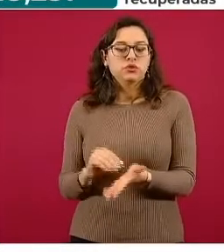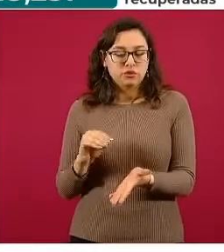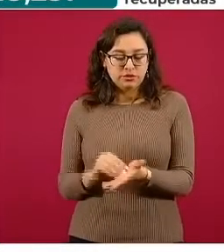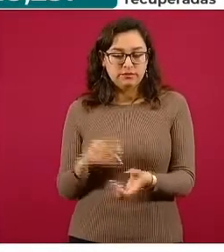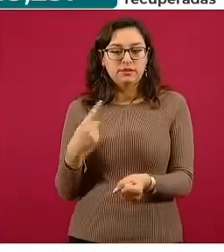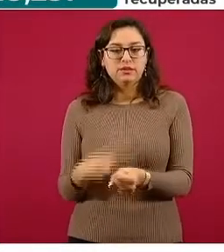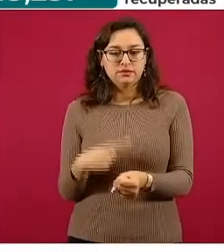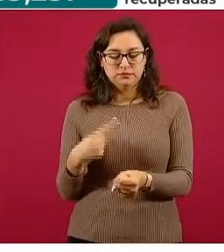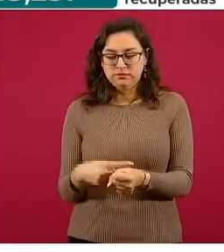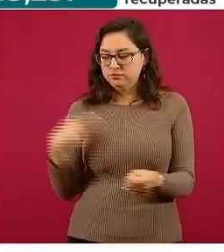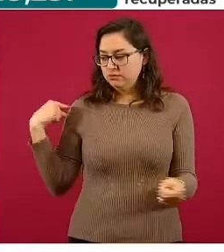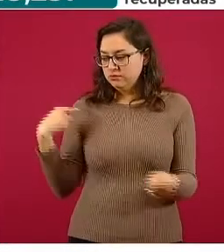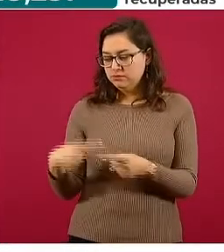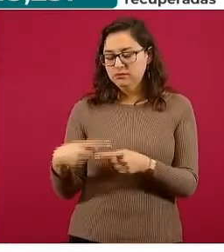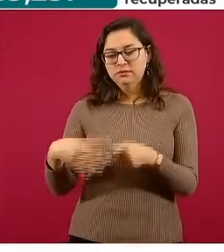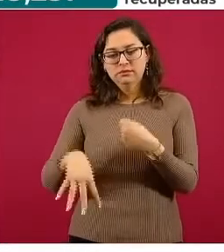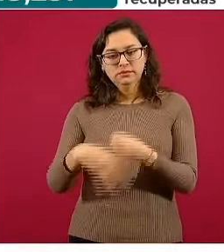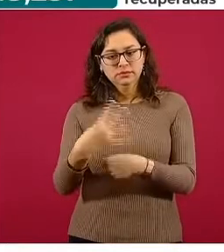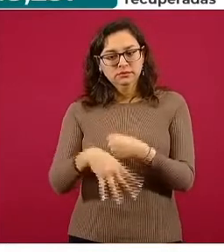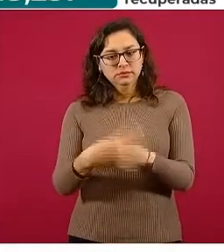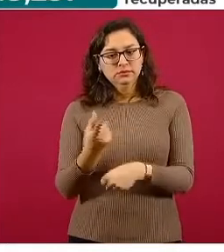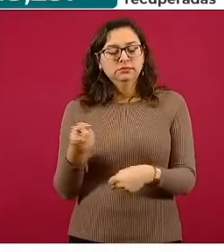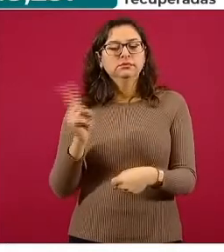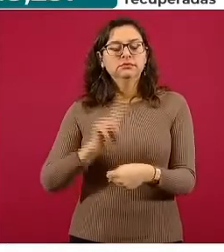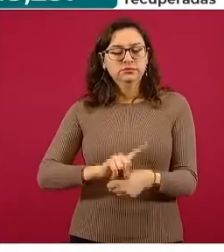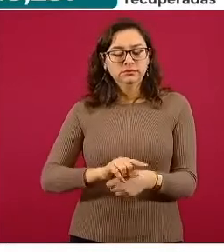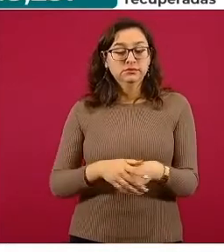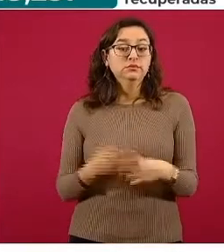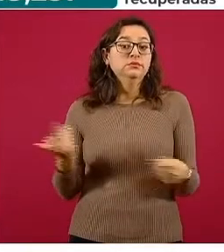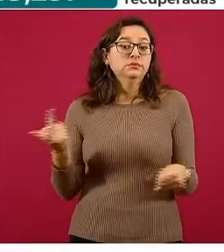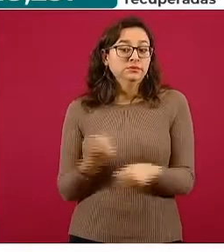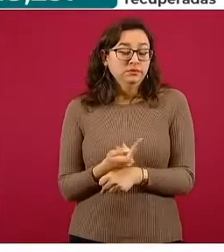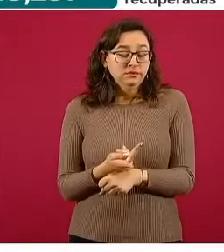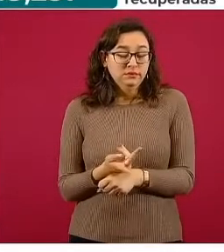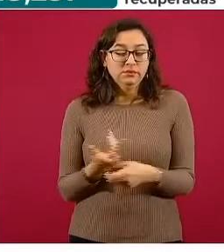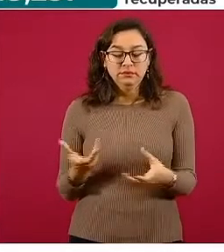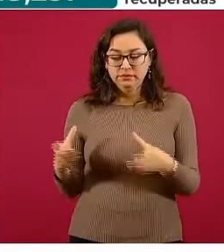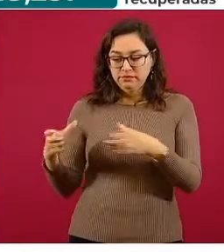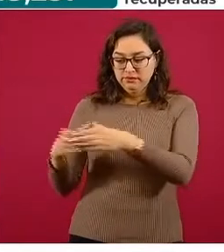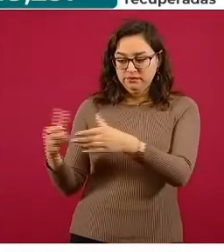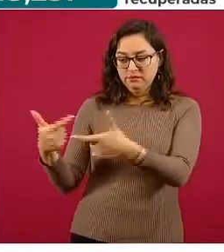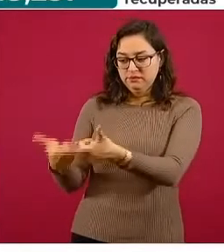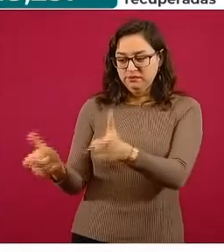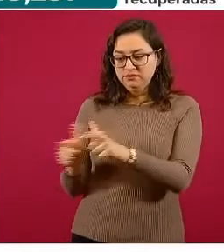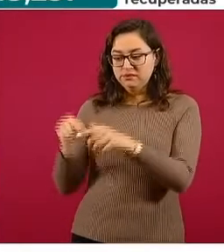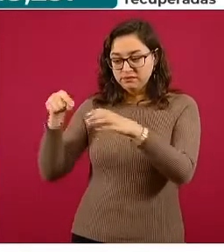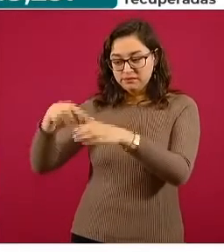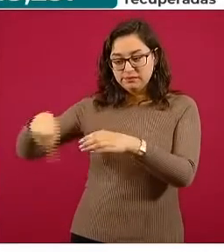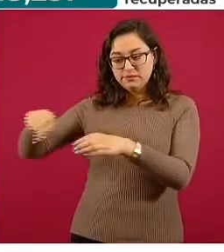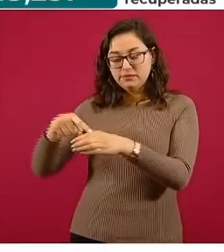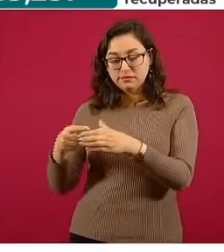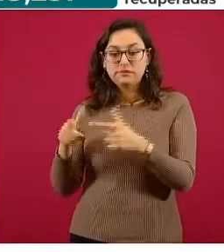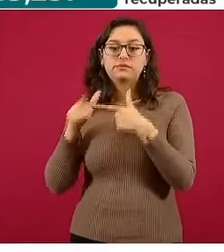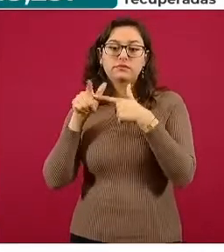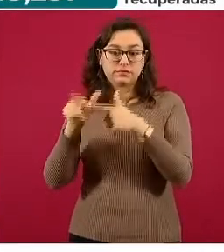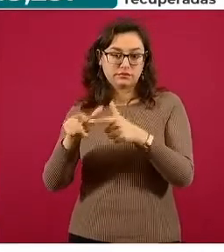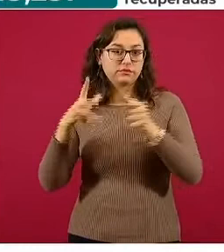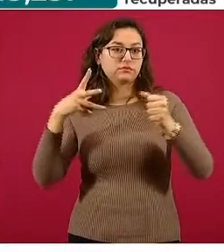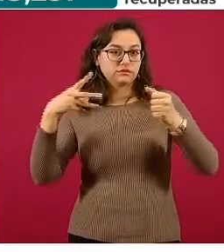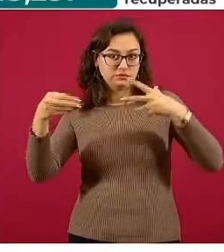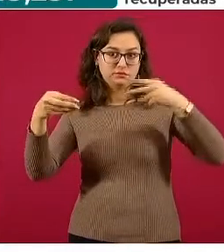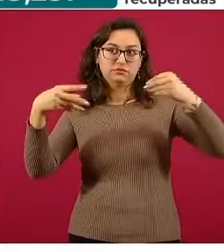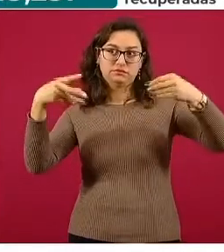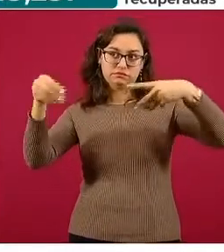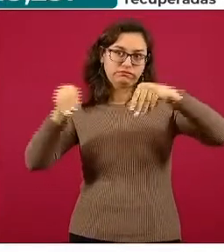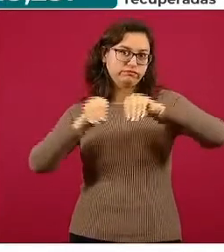encuentran enfermas en los últimos 14 días y que por lo tanto son el grupo que puede continuar en su momento